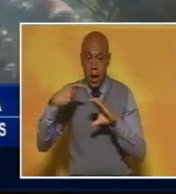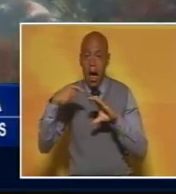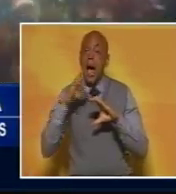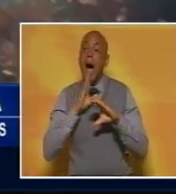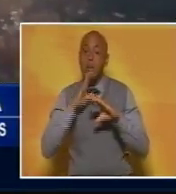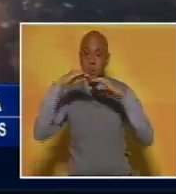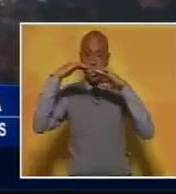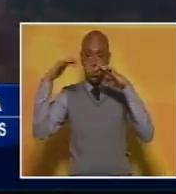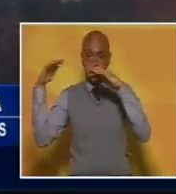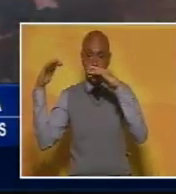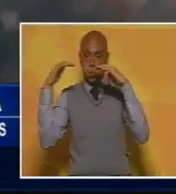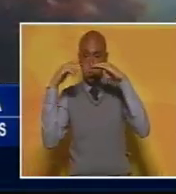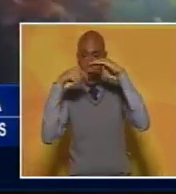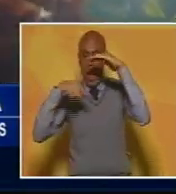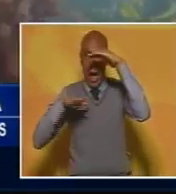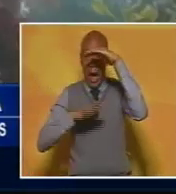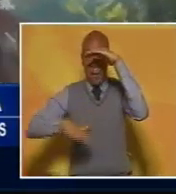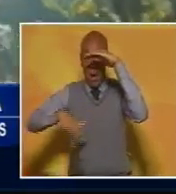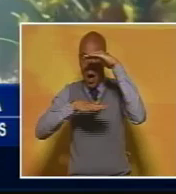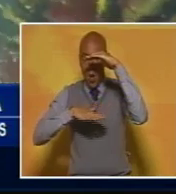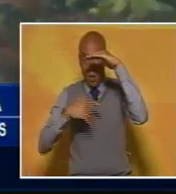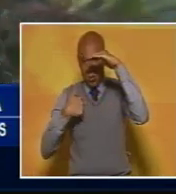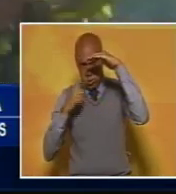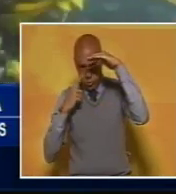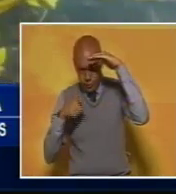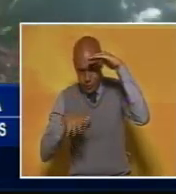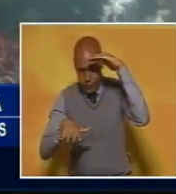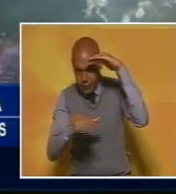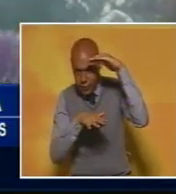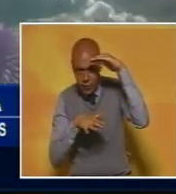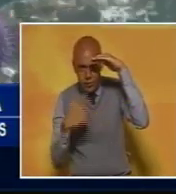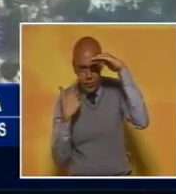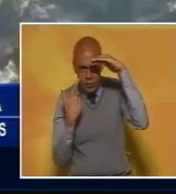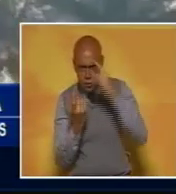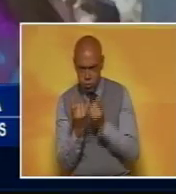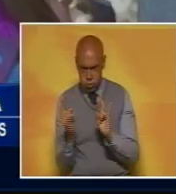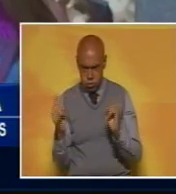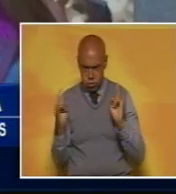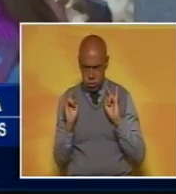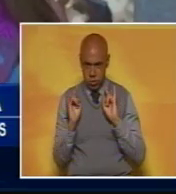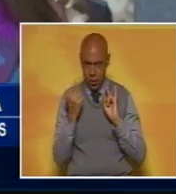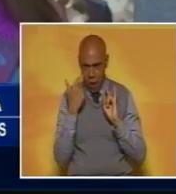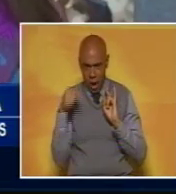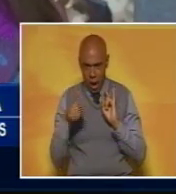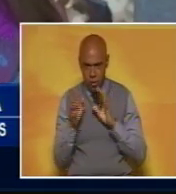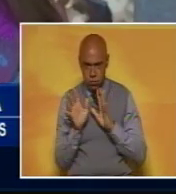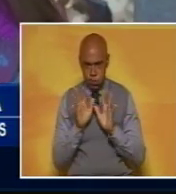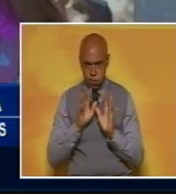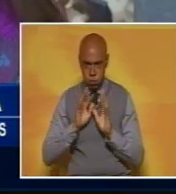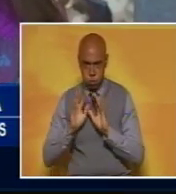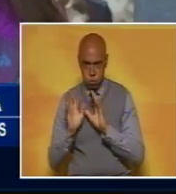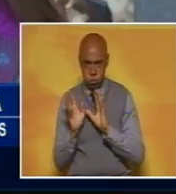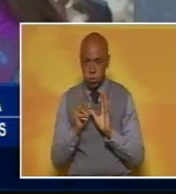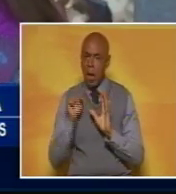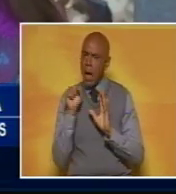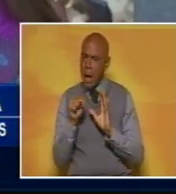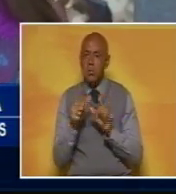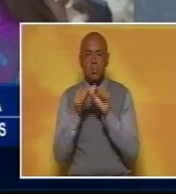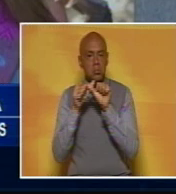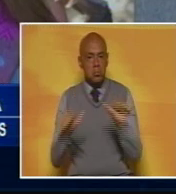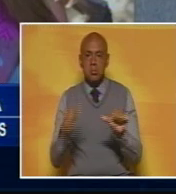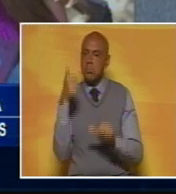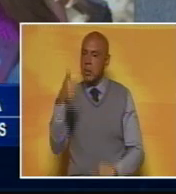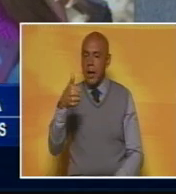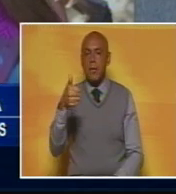de las aguas cristalinas. Hemos tenido un ecosistema de bosque de algas marinas realmente estable, pero en los